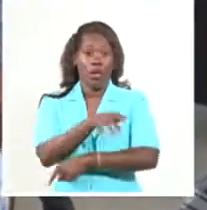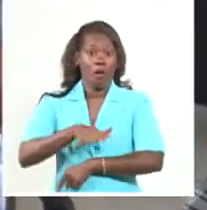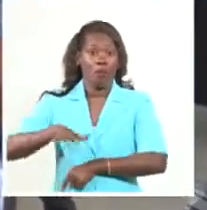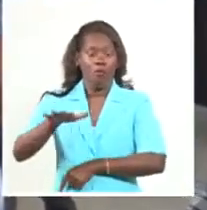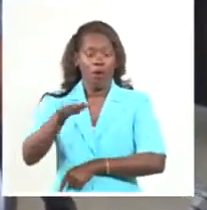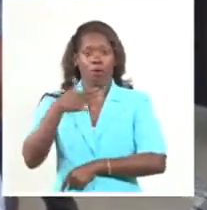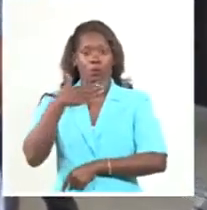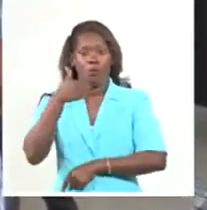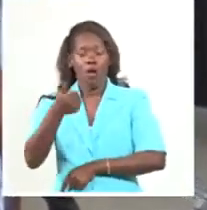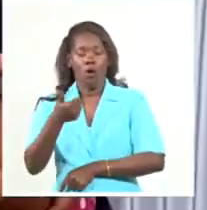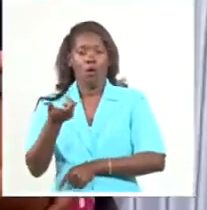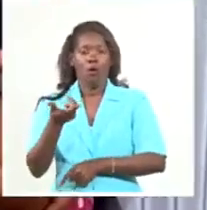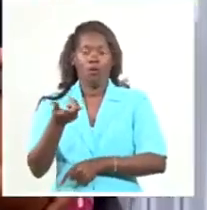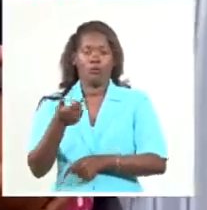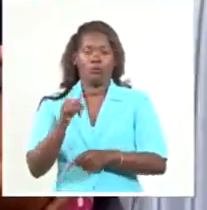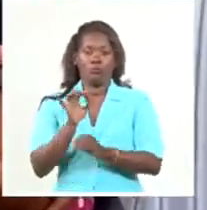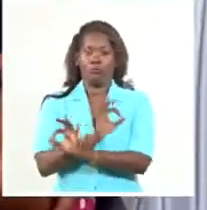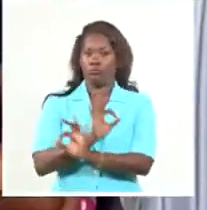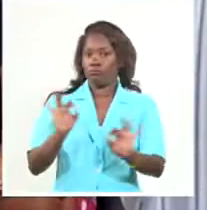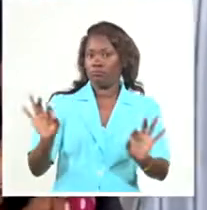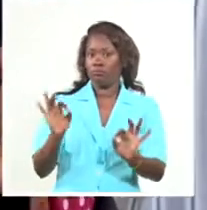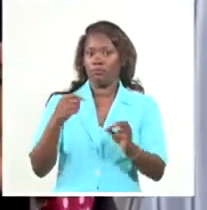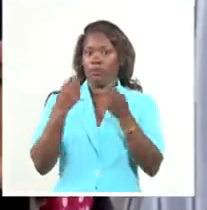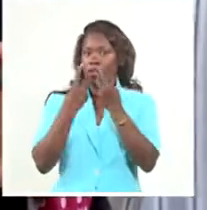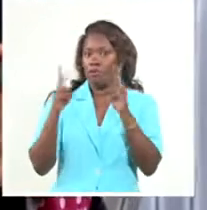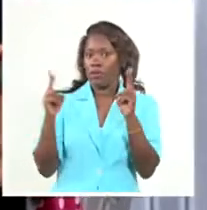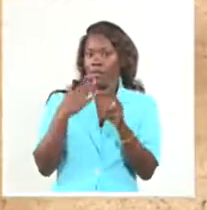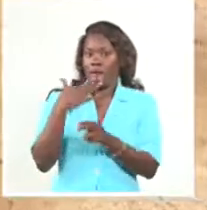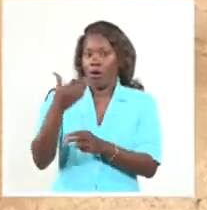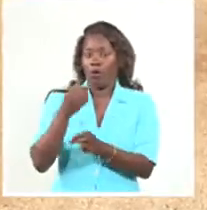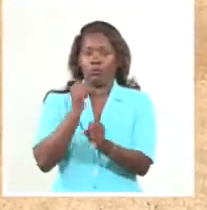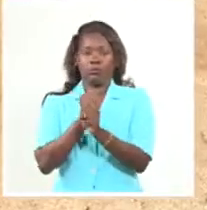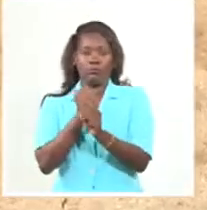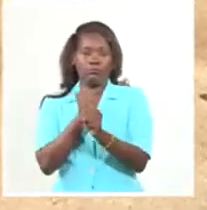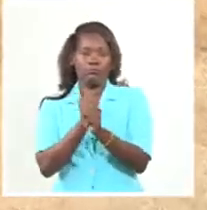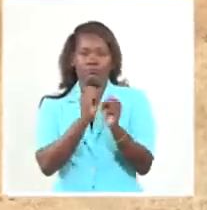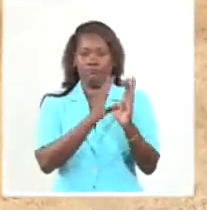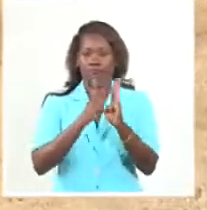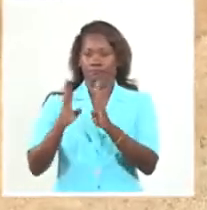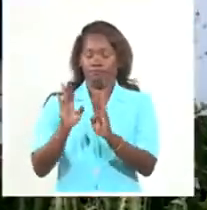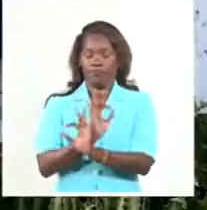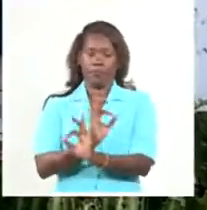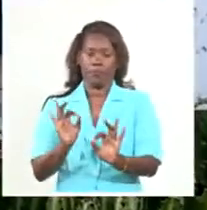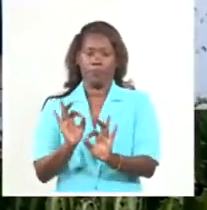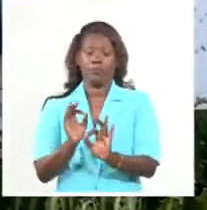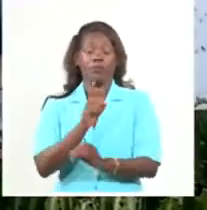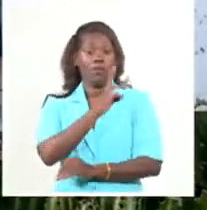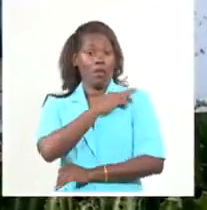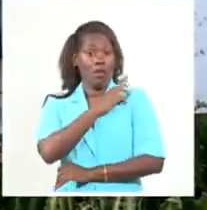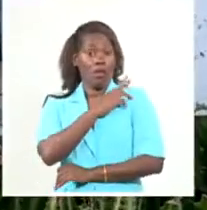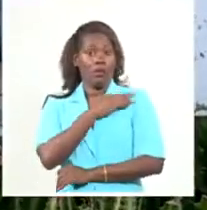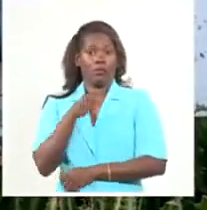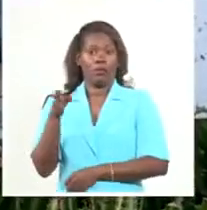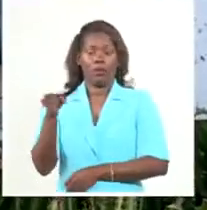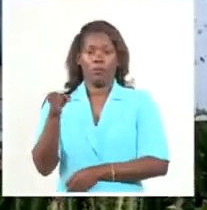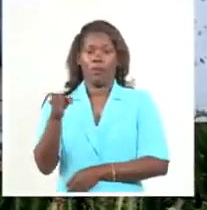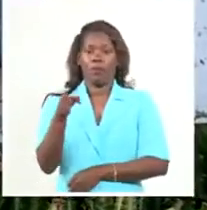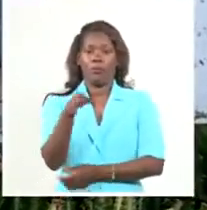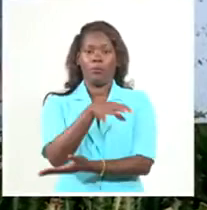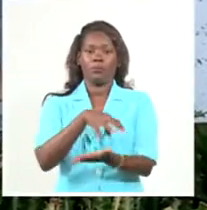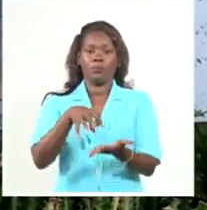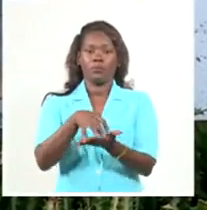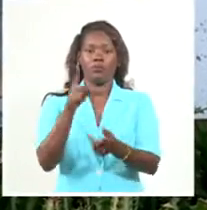de vida, en nivel de vida, y eso ya lo tenemos que estar diseñando. El jefe de Estado recorrió varias de las obras construidas o